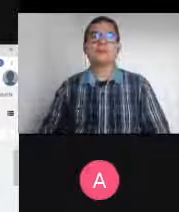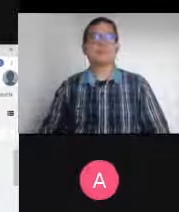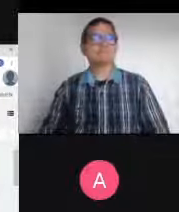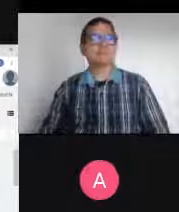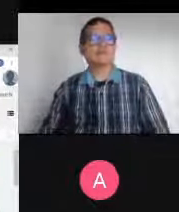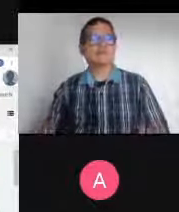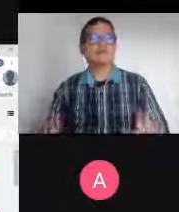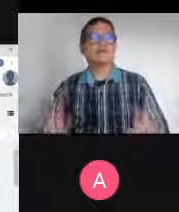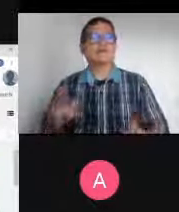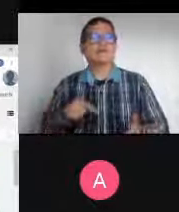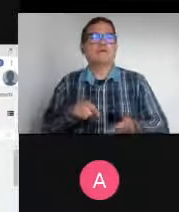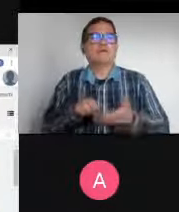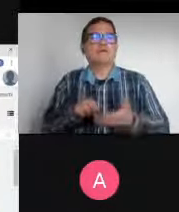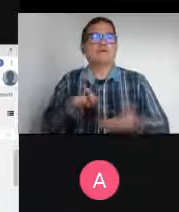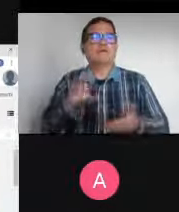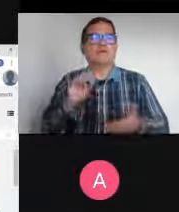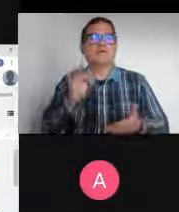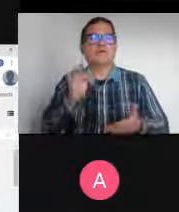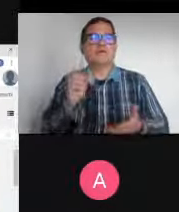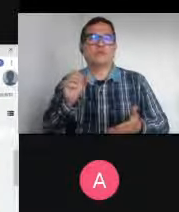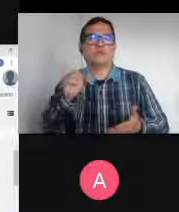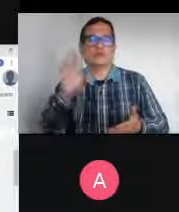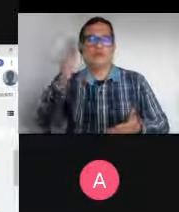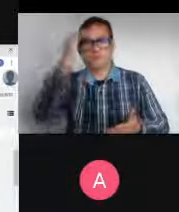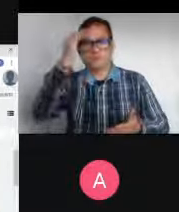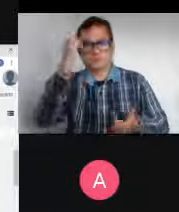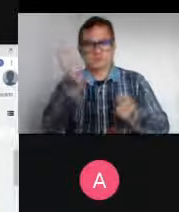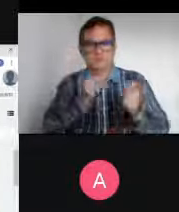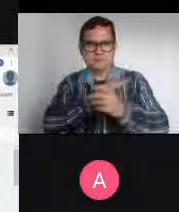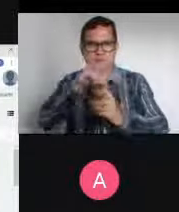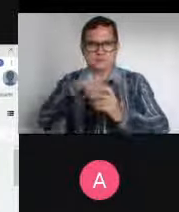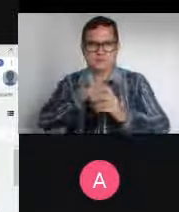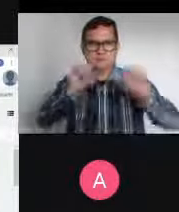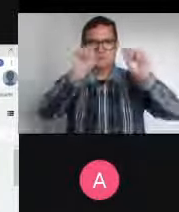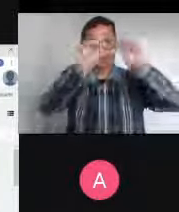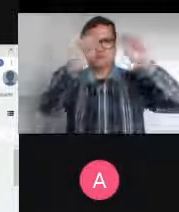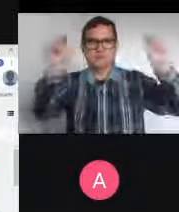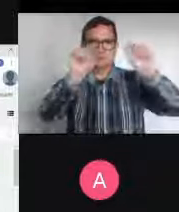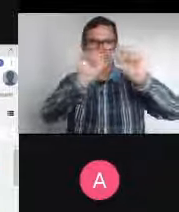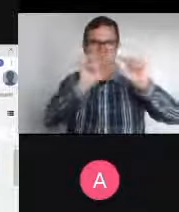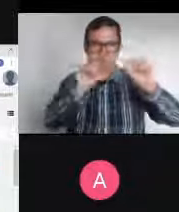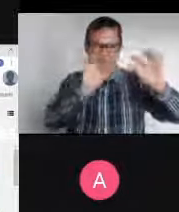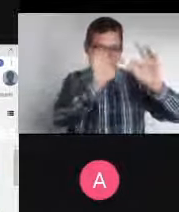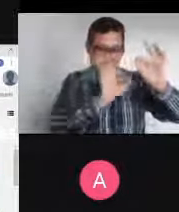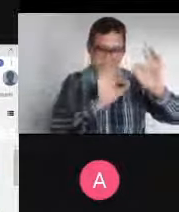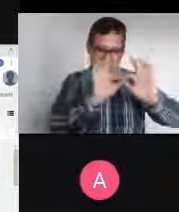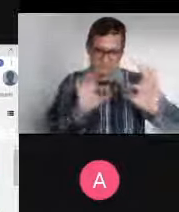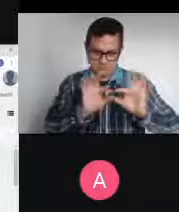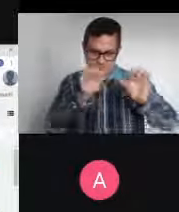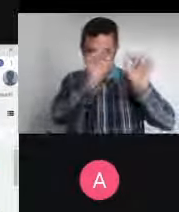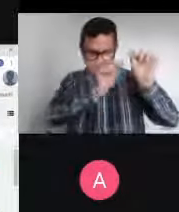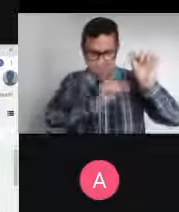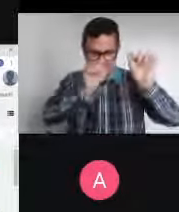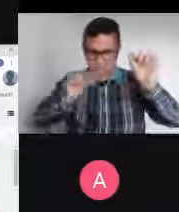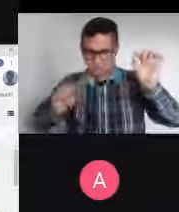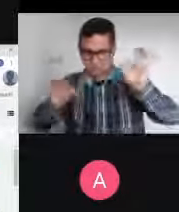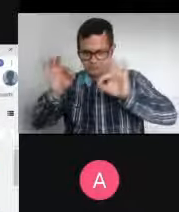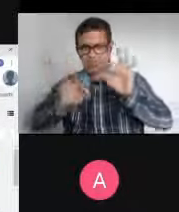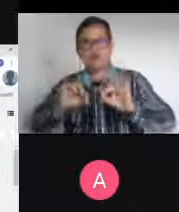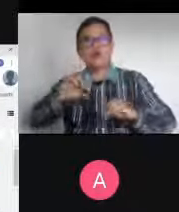no hacerlo en el protoboard porque ya ustedes saben manejar el protoboard, pero ustedes sí lo deben presentar en el protoboard. Ustedes deben montarlo en el protoboard. Pues la idea no